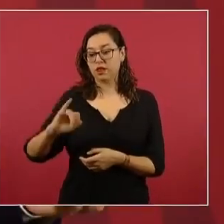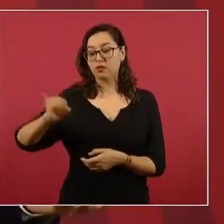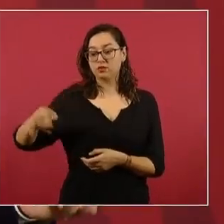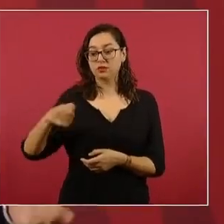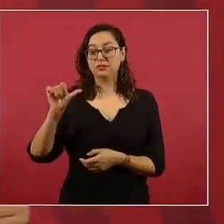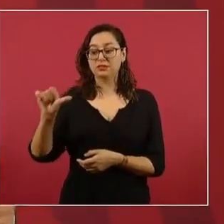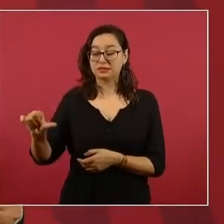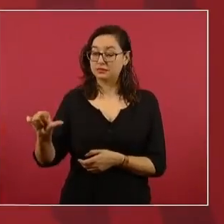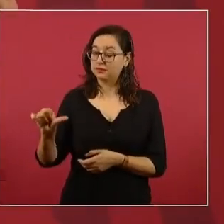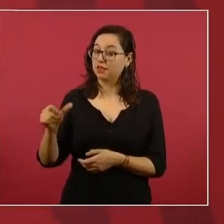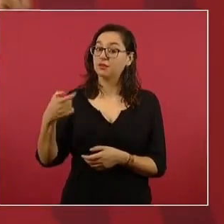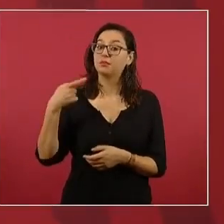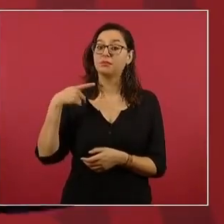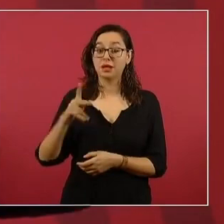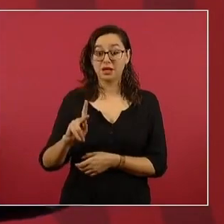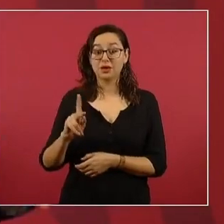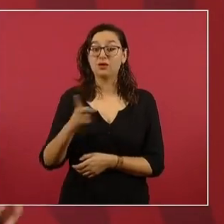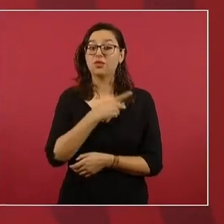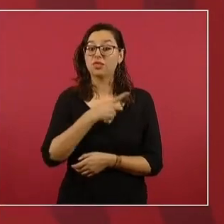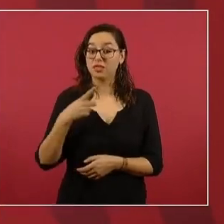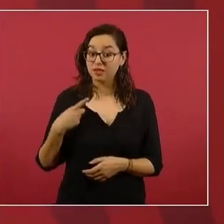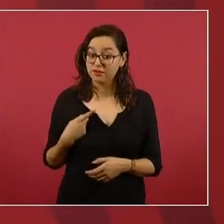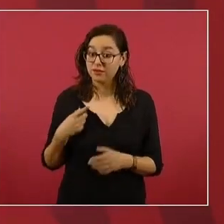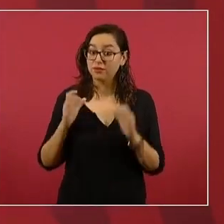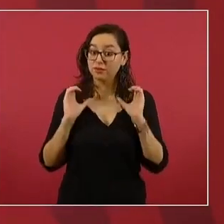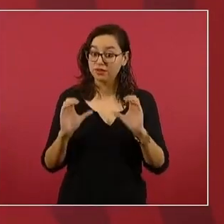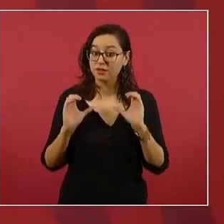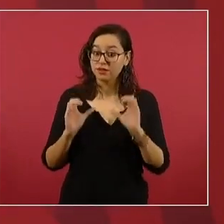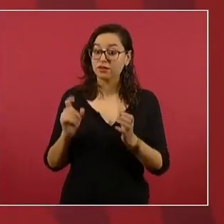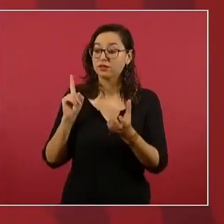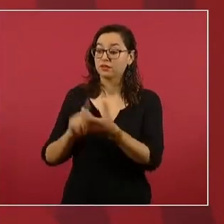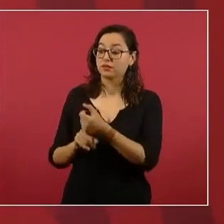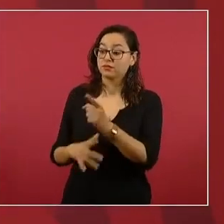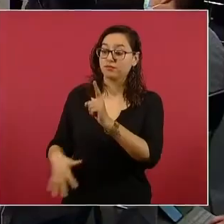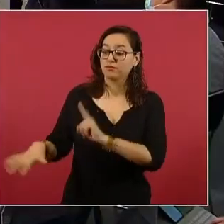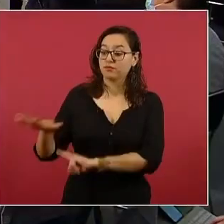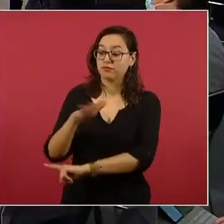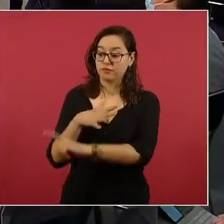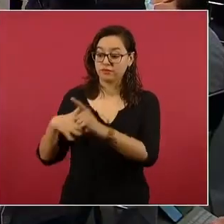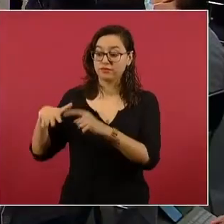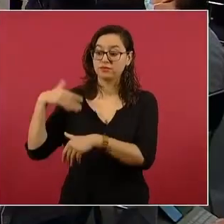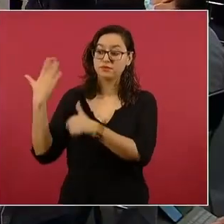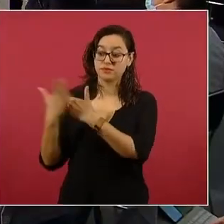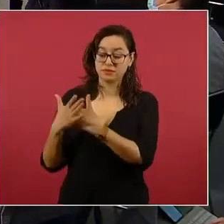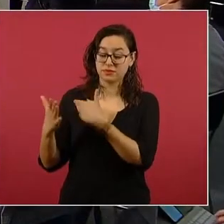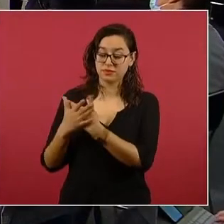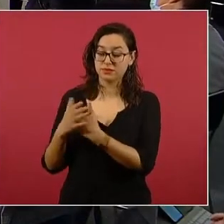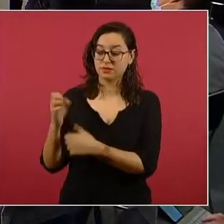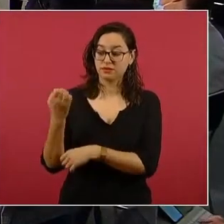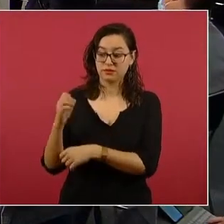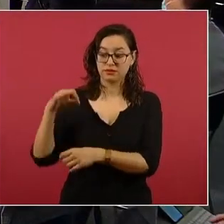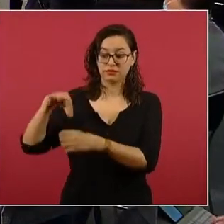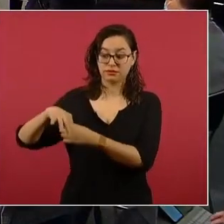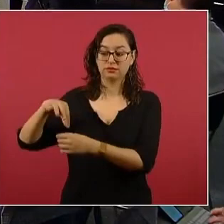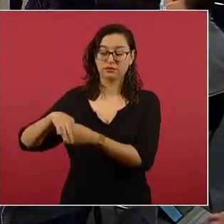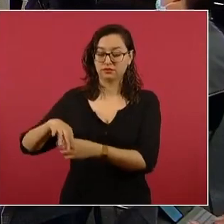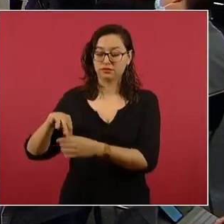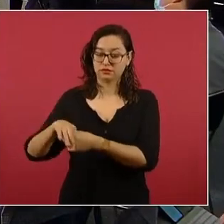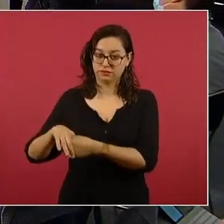Hay elecciones, tú mismo lo estás. En enero del año que entra. Eso es, y ya empezó,